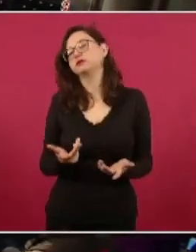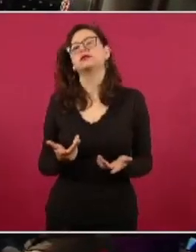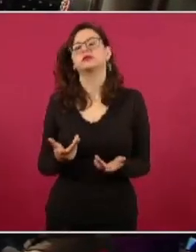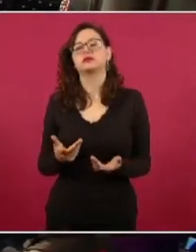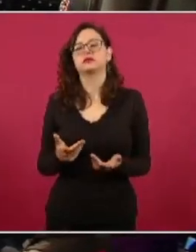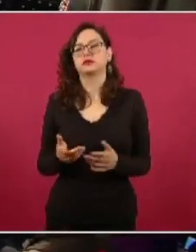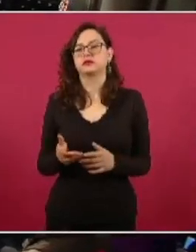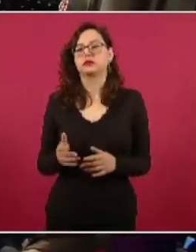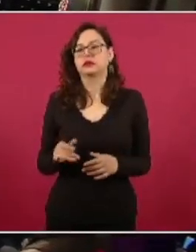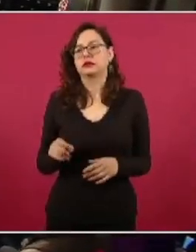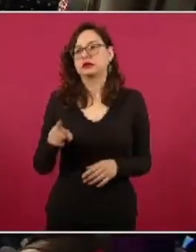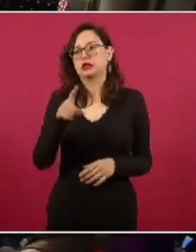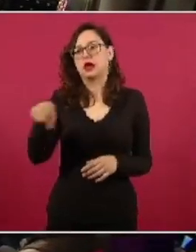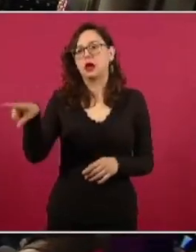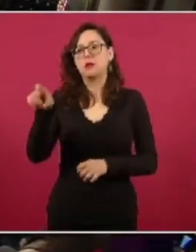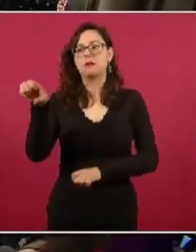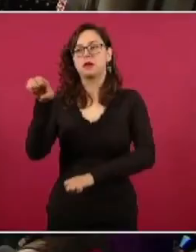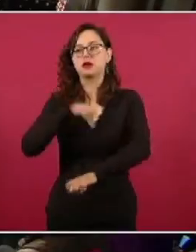hemos sacado